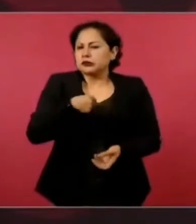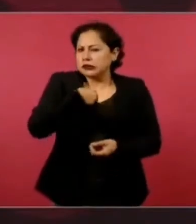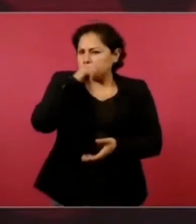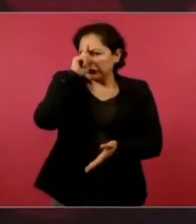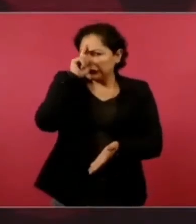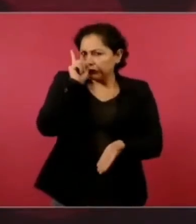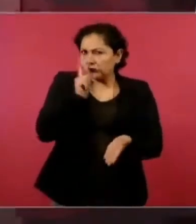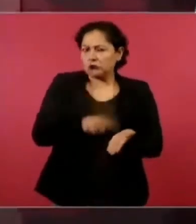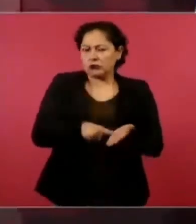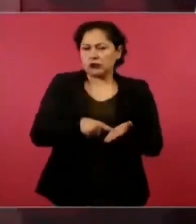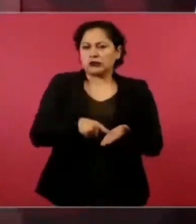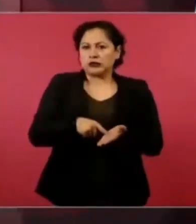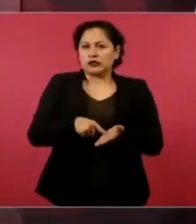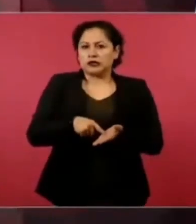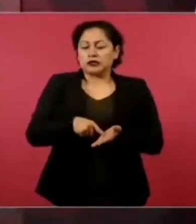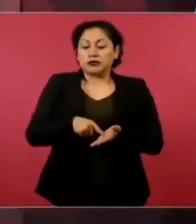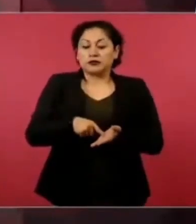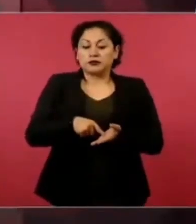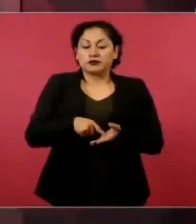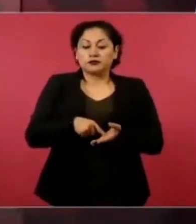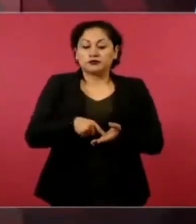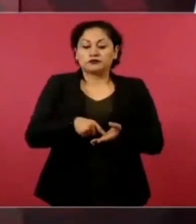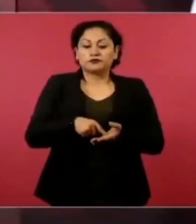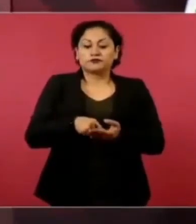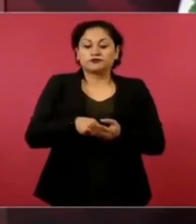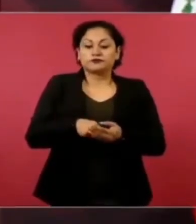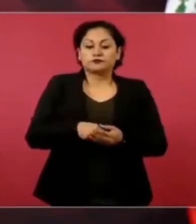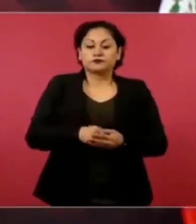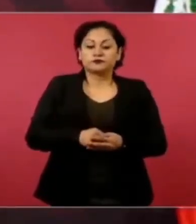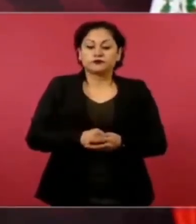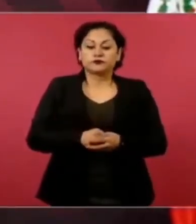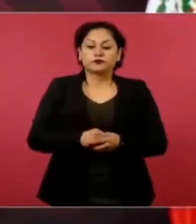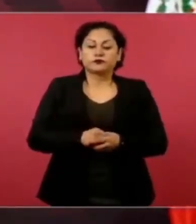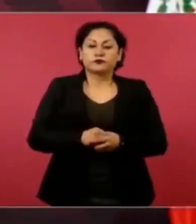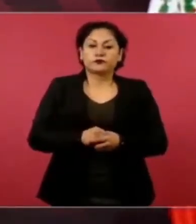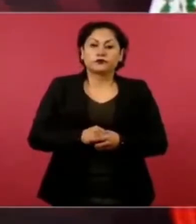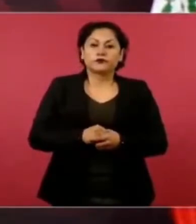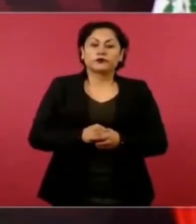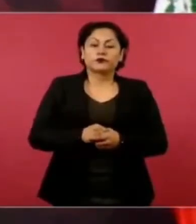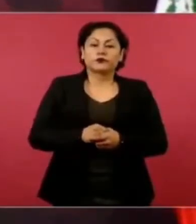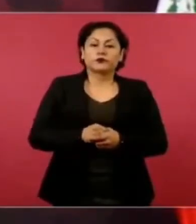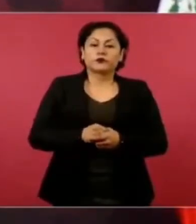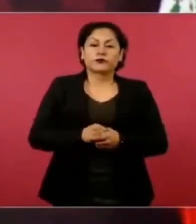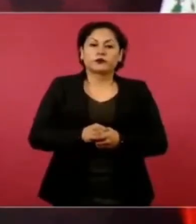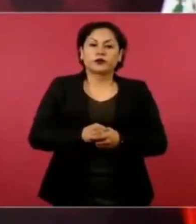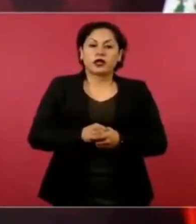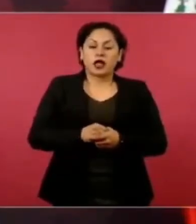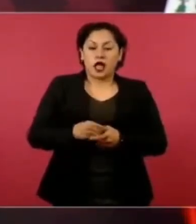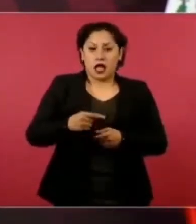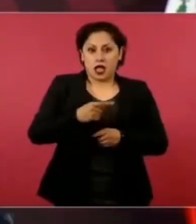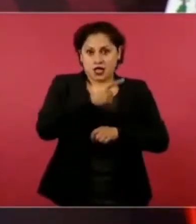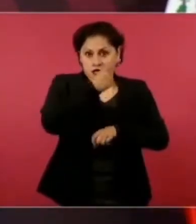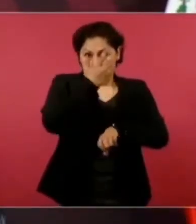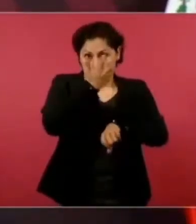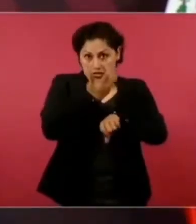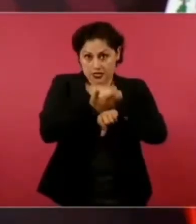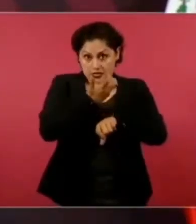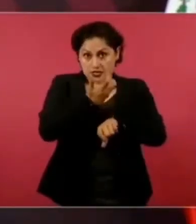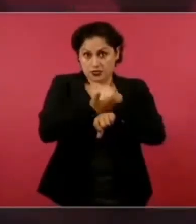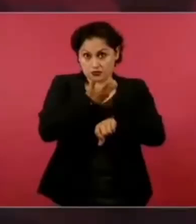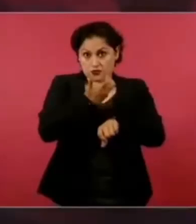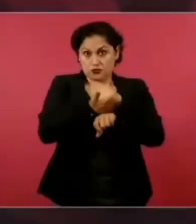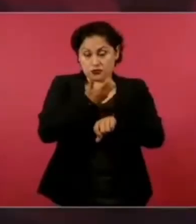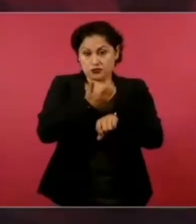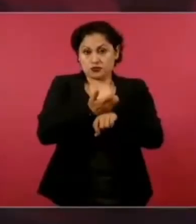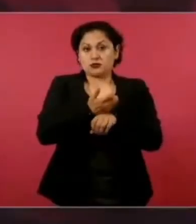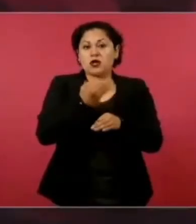tiene más influencia ahora los medios en Estados Unidos que en